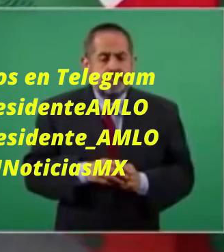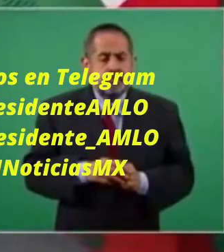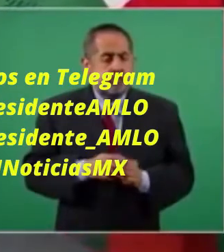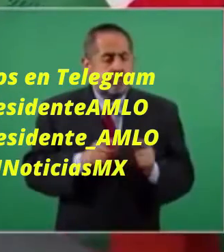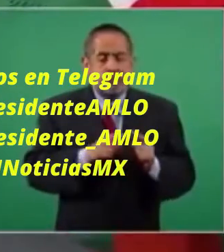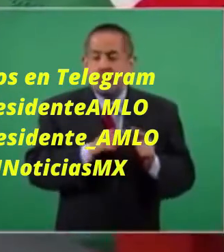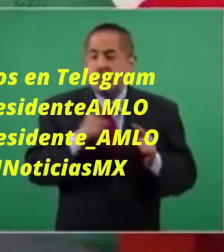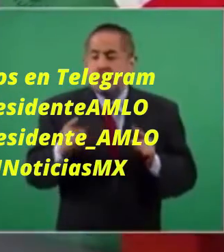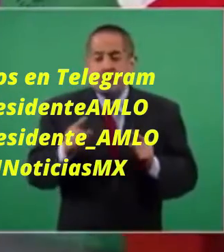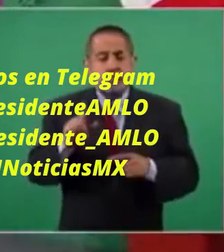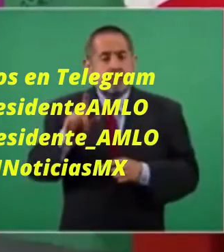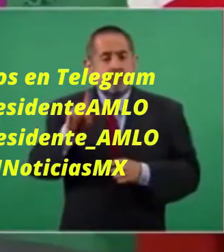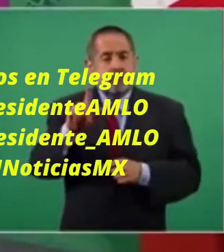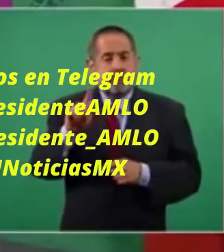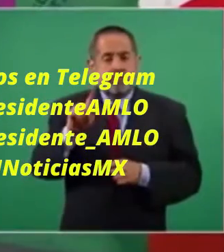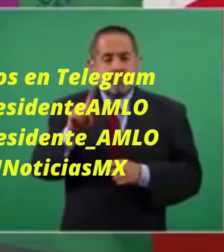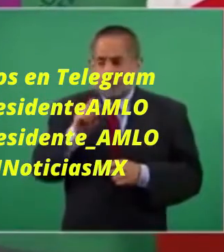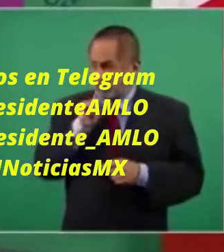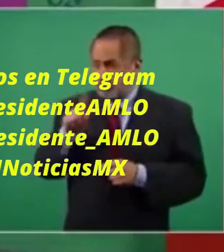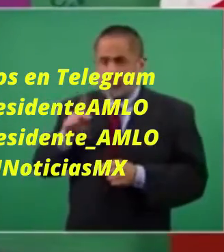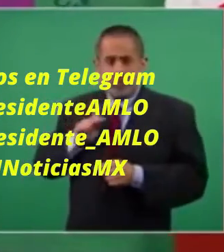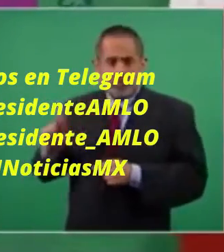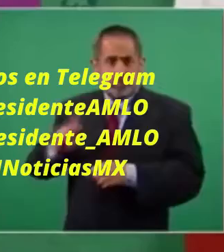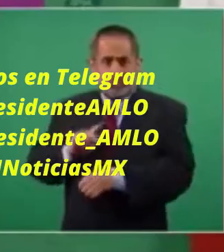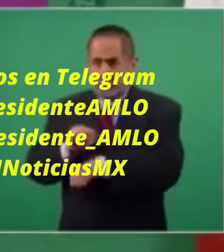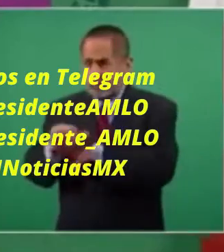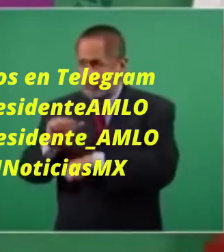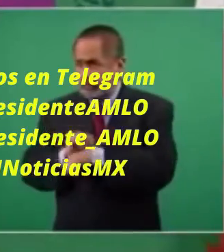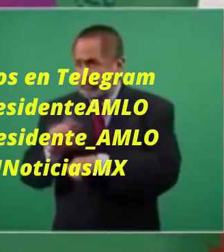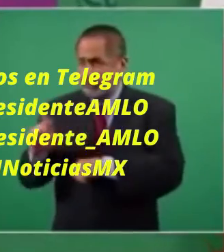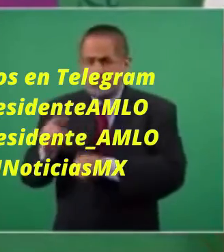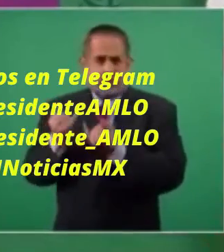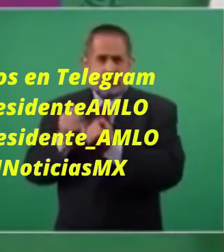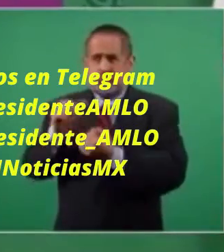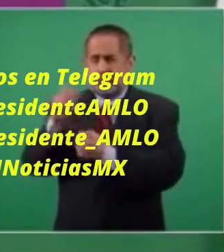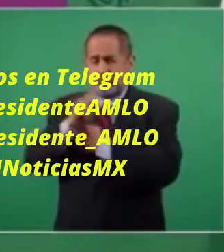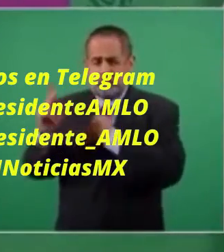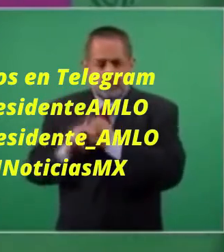70 restante, donde estamos nosotros y muchos otros,